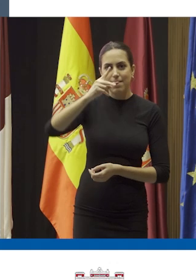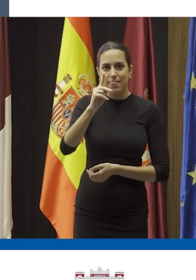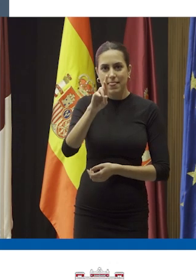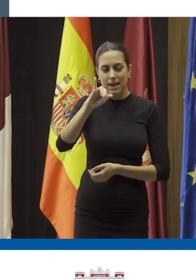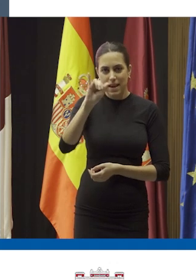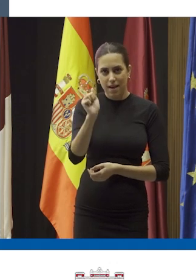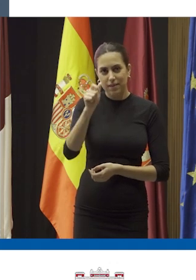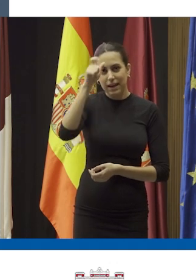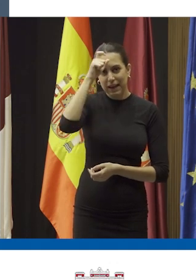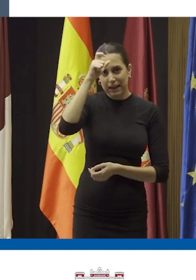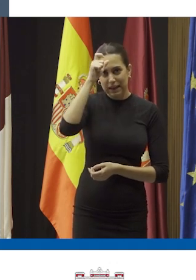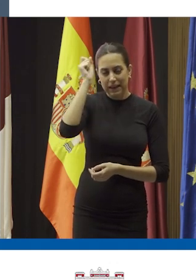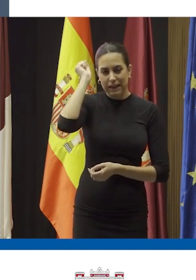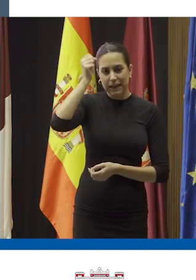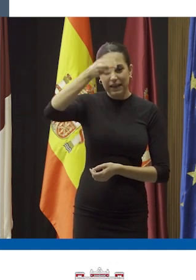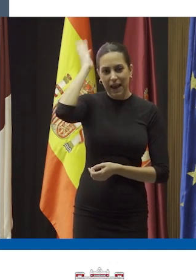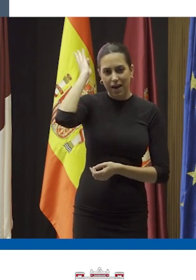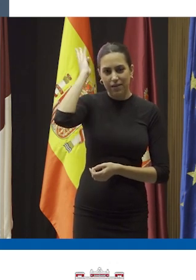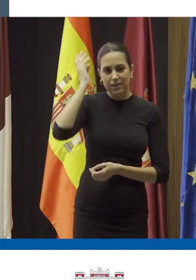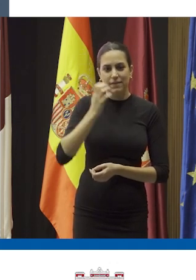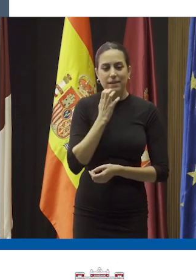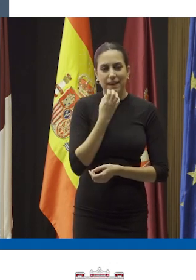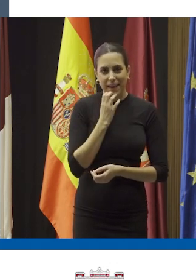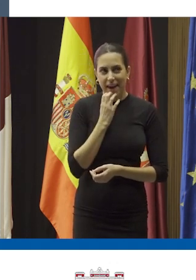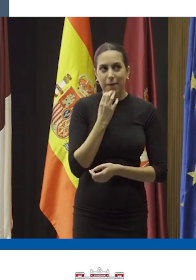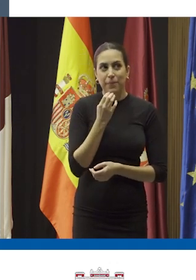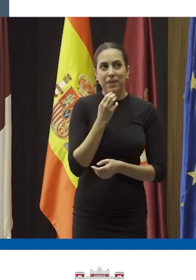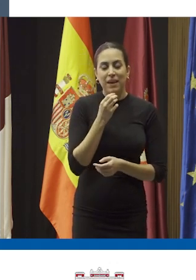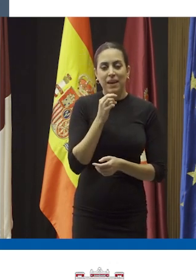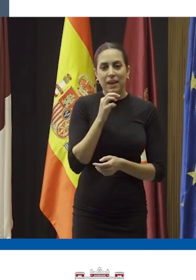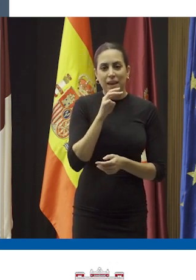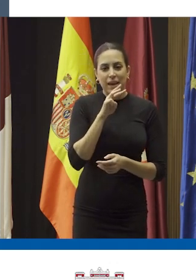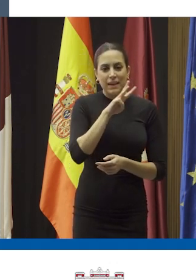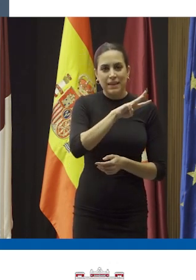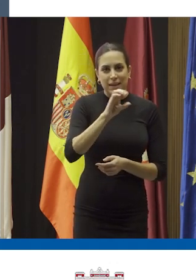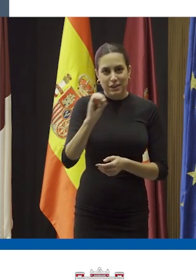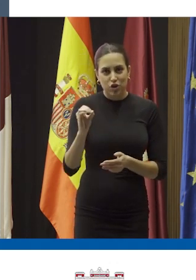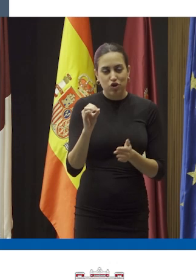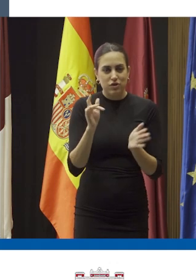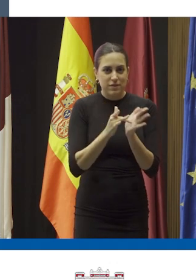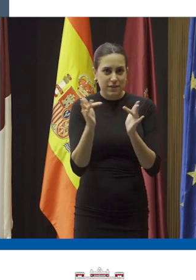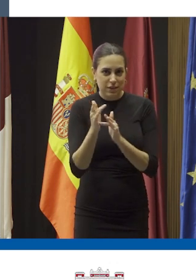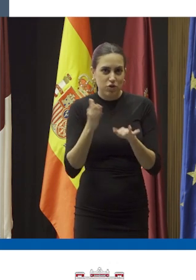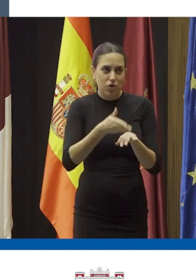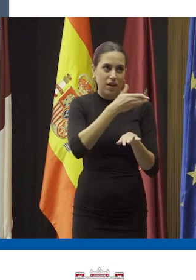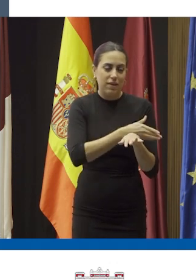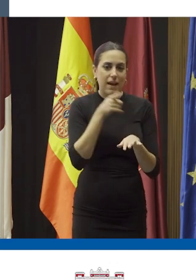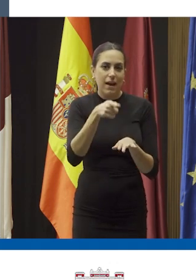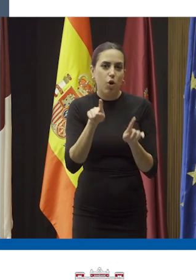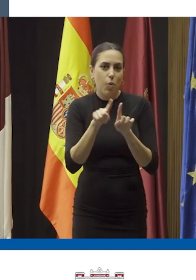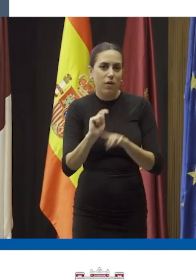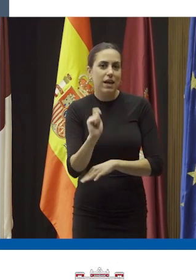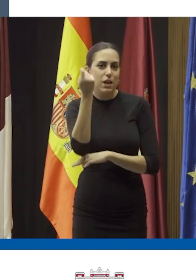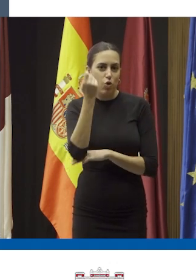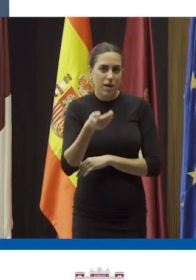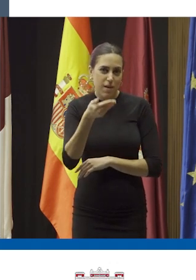pero de los Ptolomeos. Es siglo III a.C. Y allí aparece un hito importante en la medicina y en la cirugía sobre todo. Es